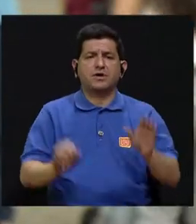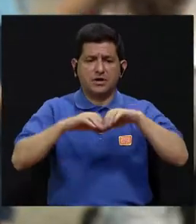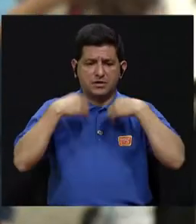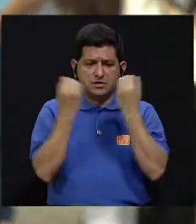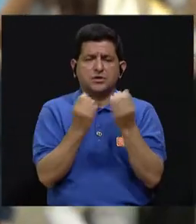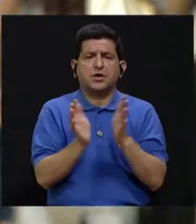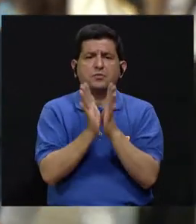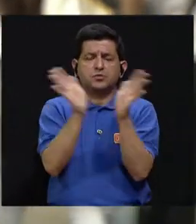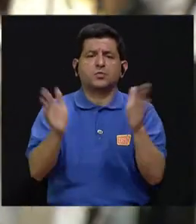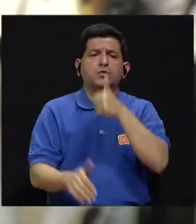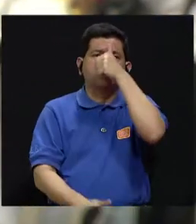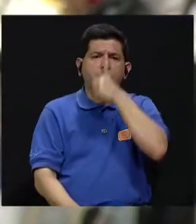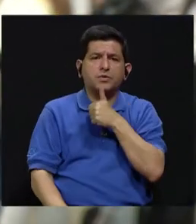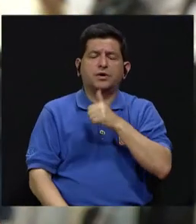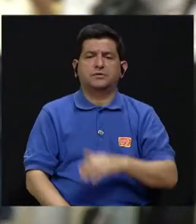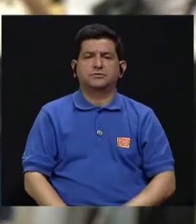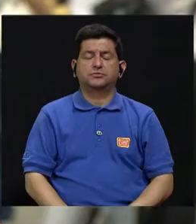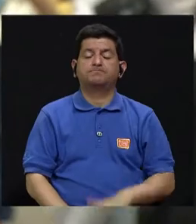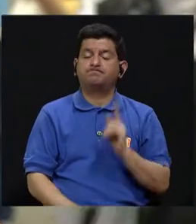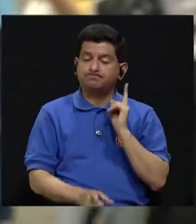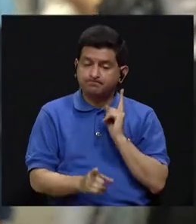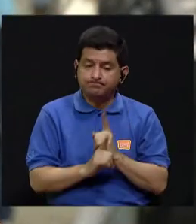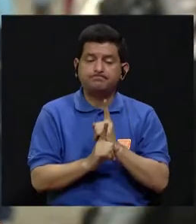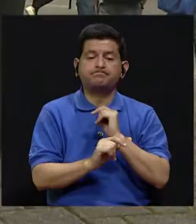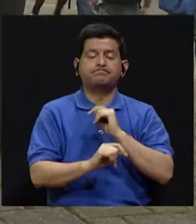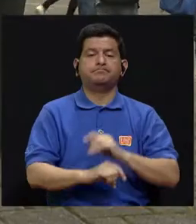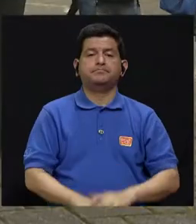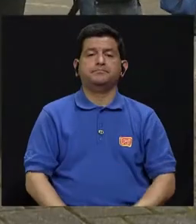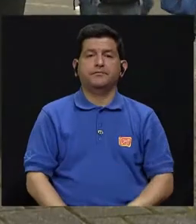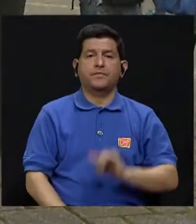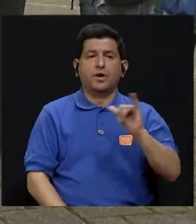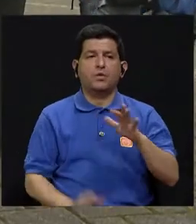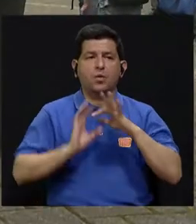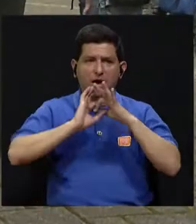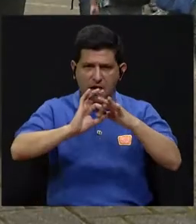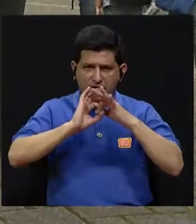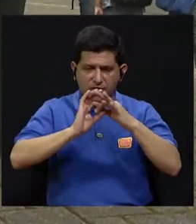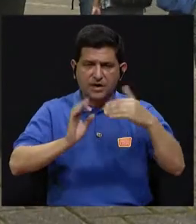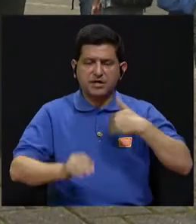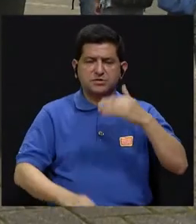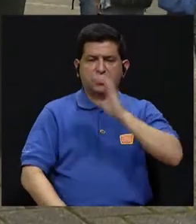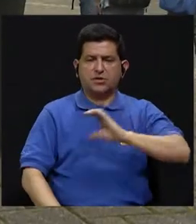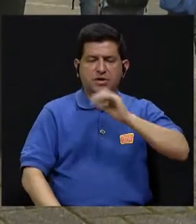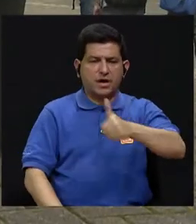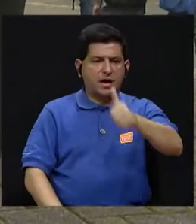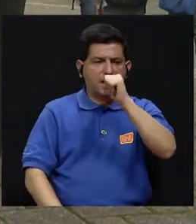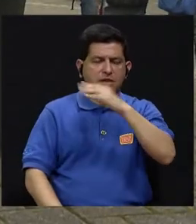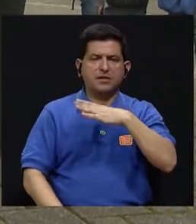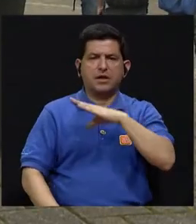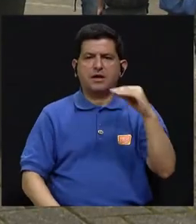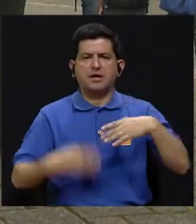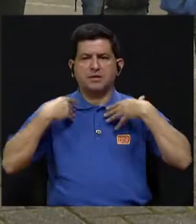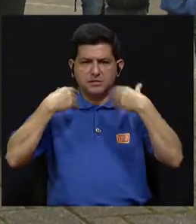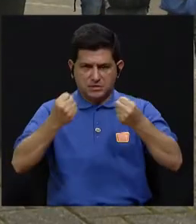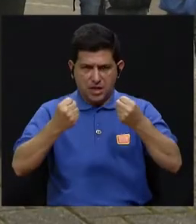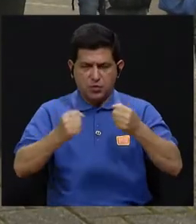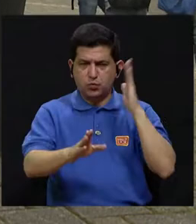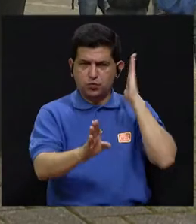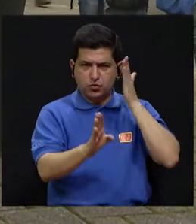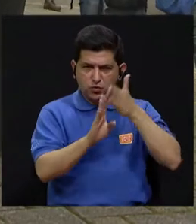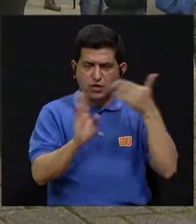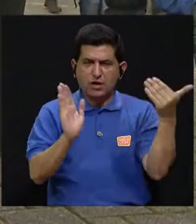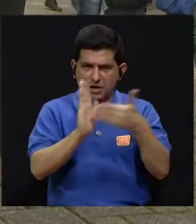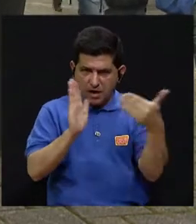órganos públicos y privados también. Correcto. Y también la relación entre la calidad del agua y la salud